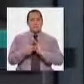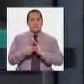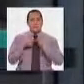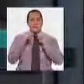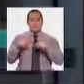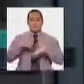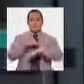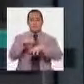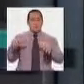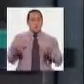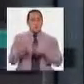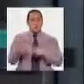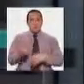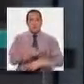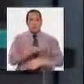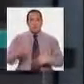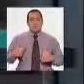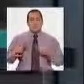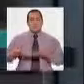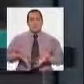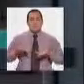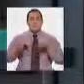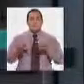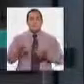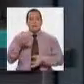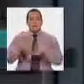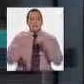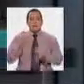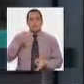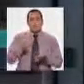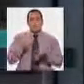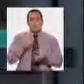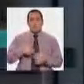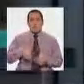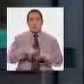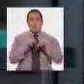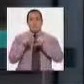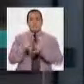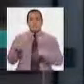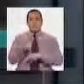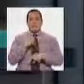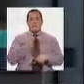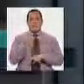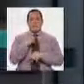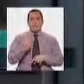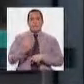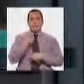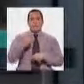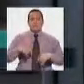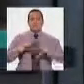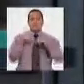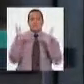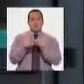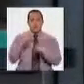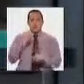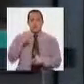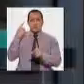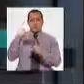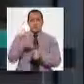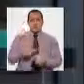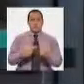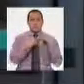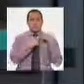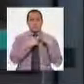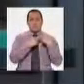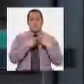es todo el Estado el que es llevado a juicio. En sede nacional, sin embargo, eran aquellos que estaban denunciados como